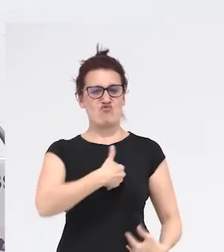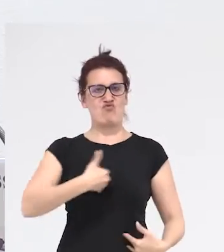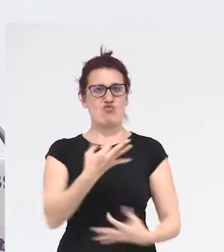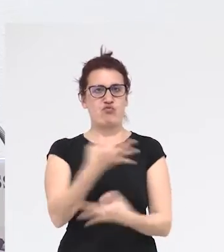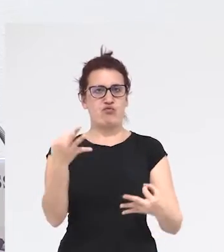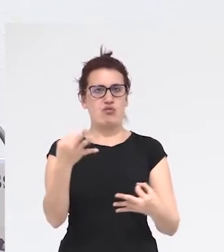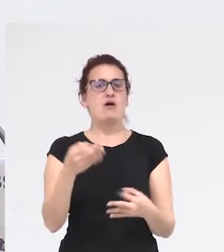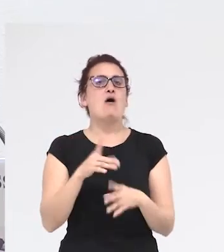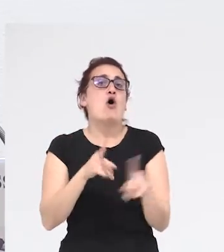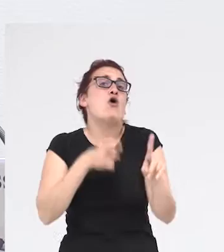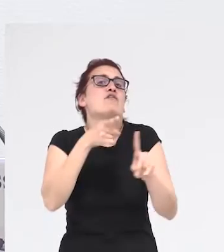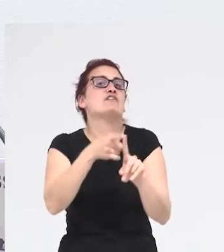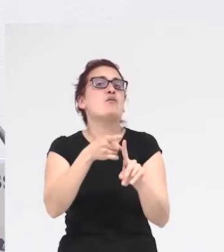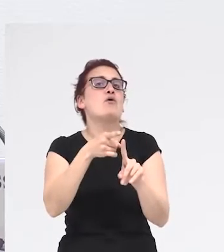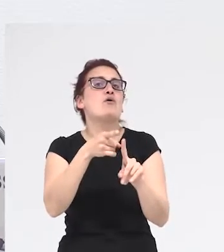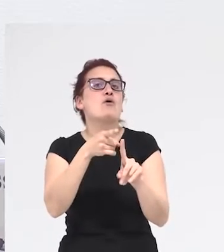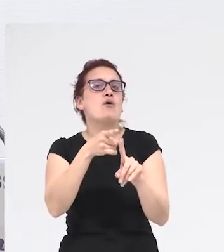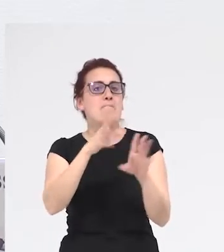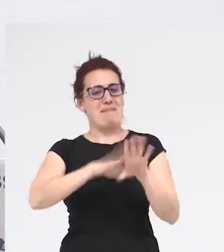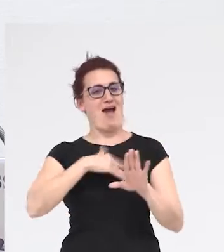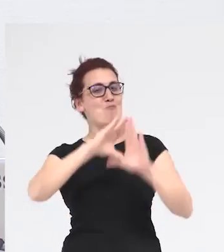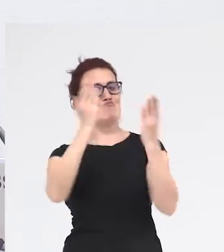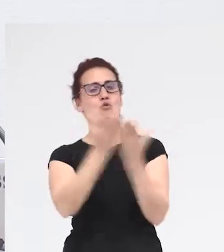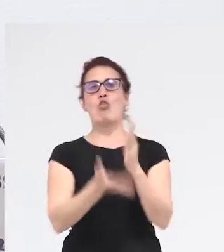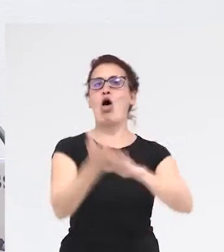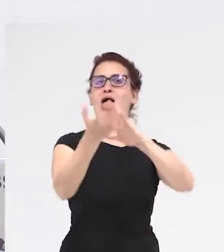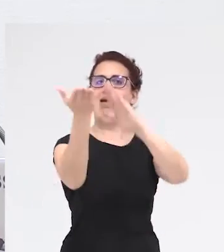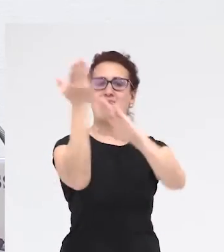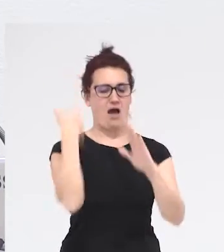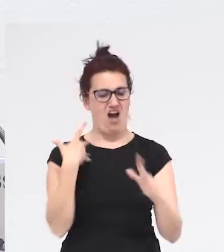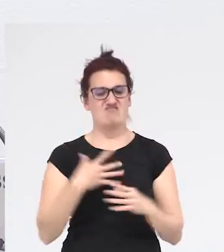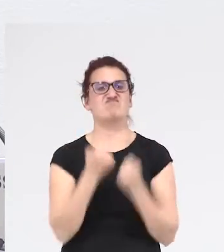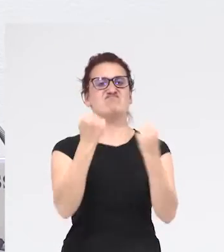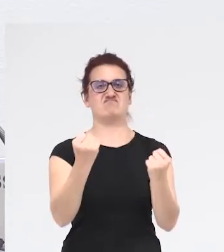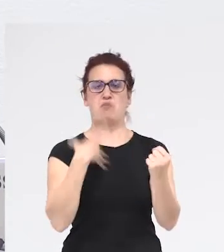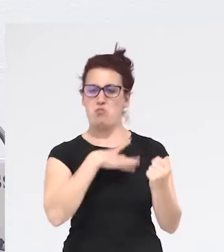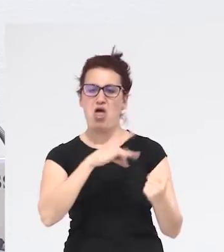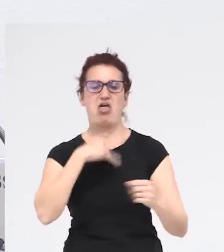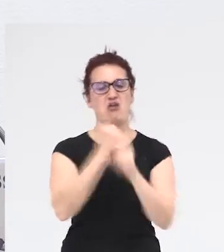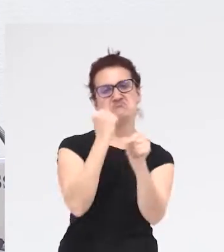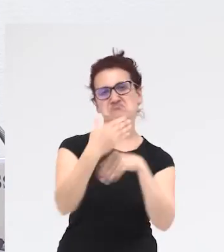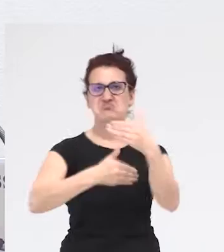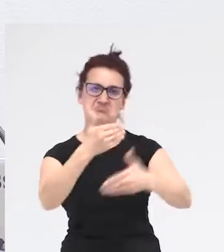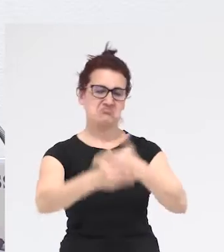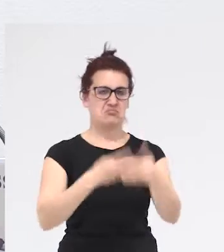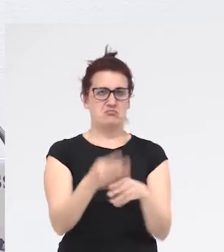funcionales para salir al mundo a sostenerlo finalmente, ¿no? A